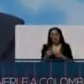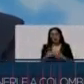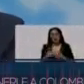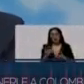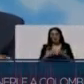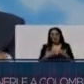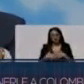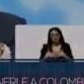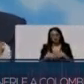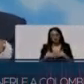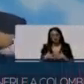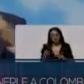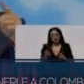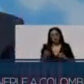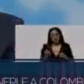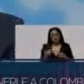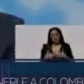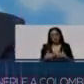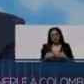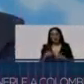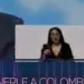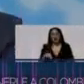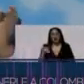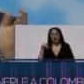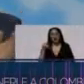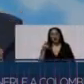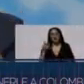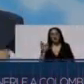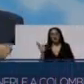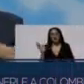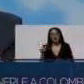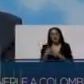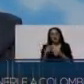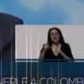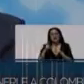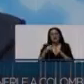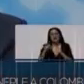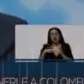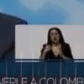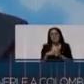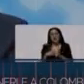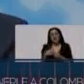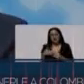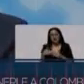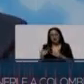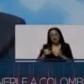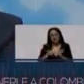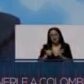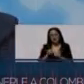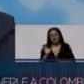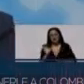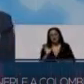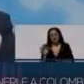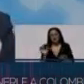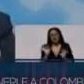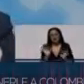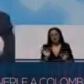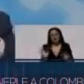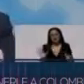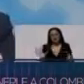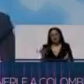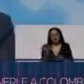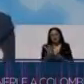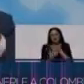ayatolás? Pues parece que eso se les está acabando en Irán. Otro autócrata que tiene problemas y problemas